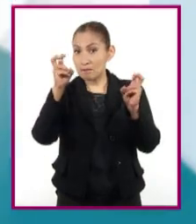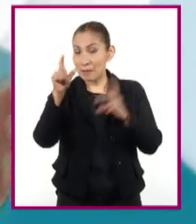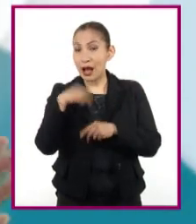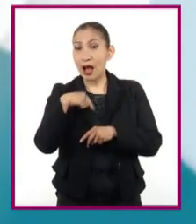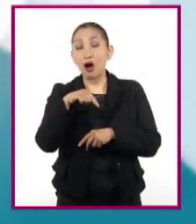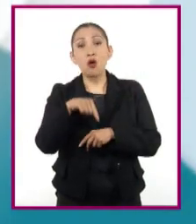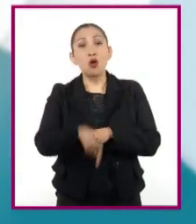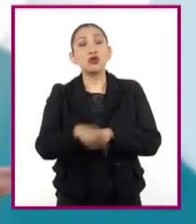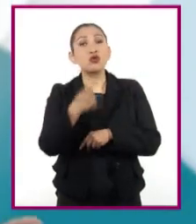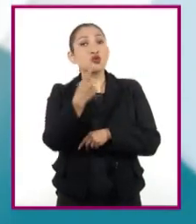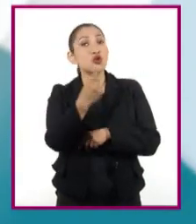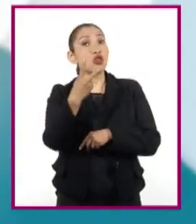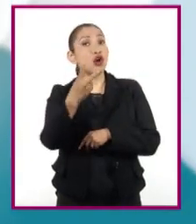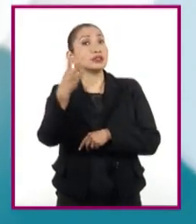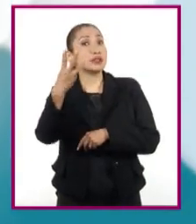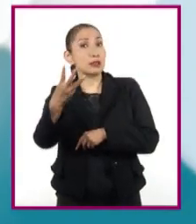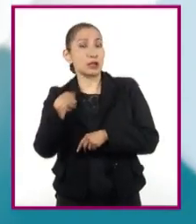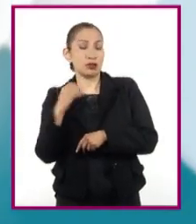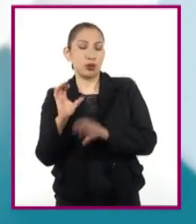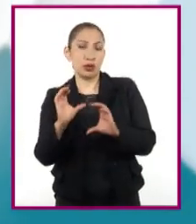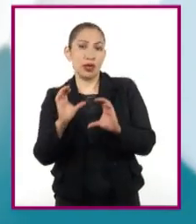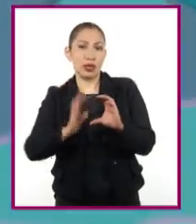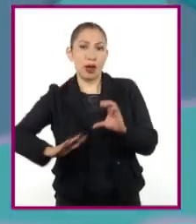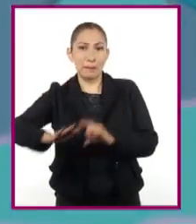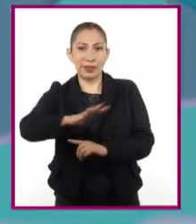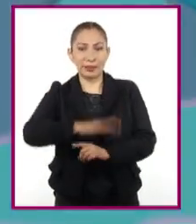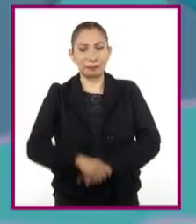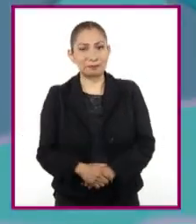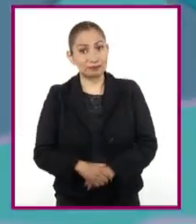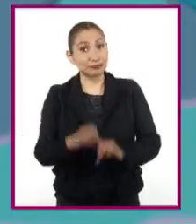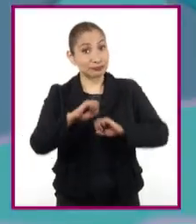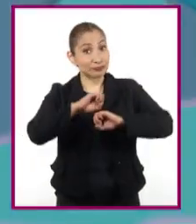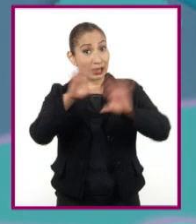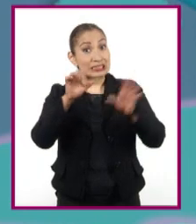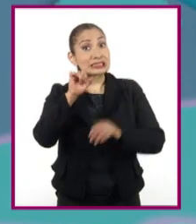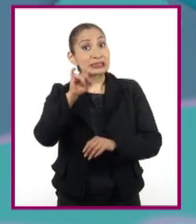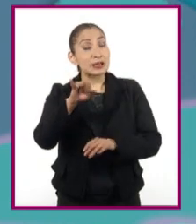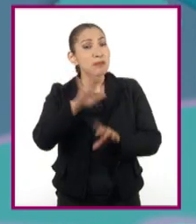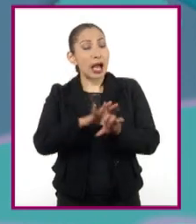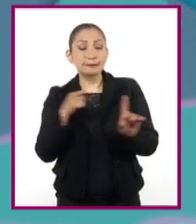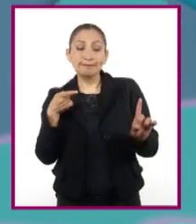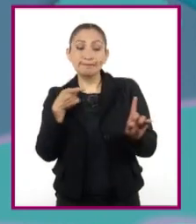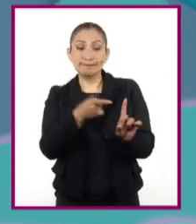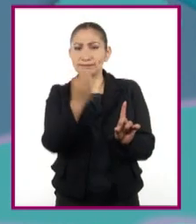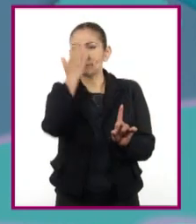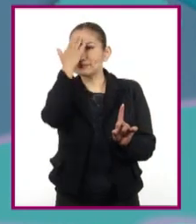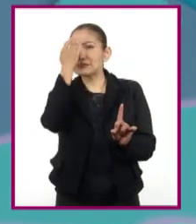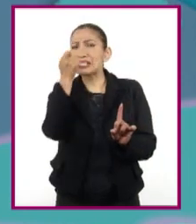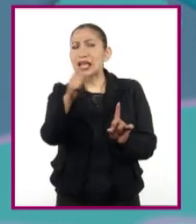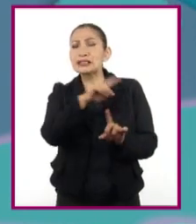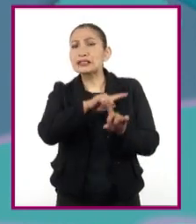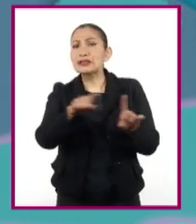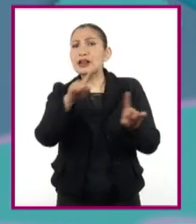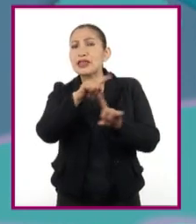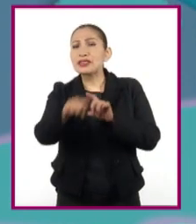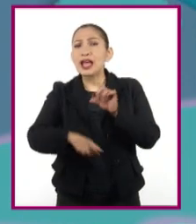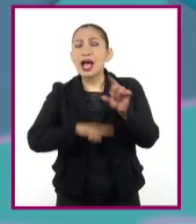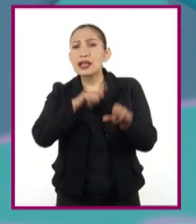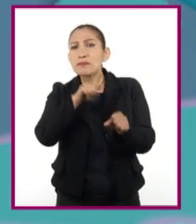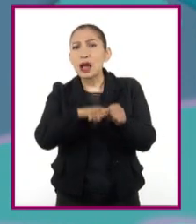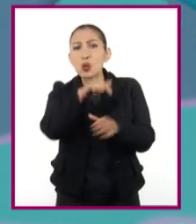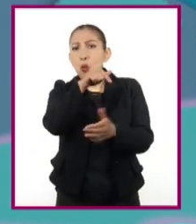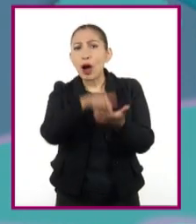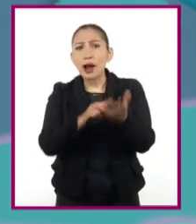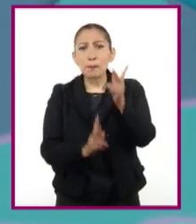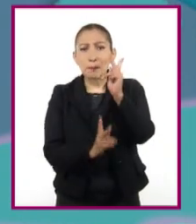ocasión en 1, 2, 3 por el medio ambiente. Así es, en específico conocerán especies endémicas y las que